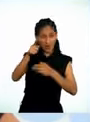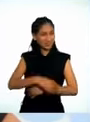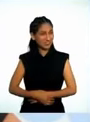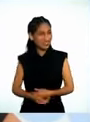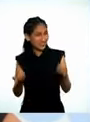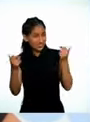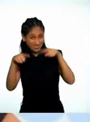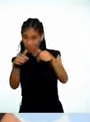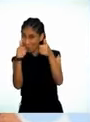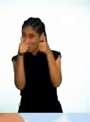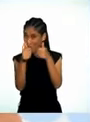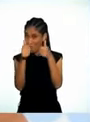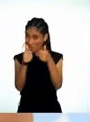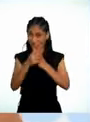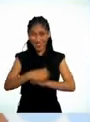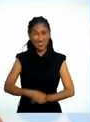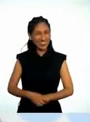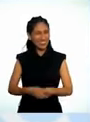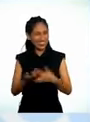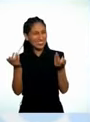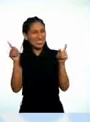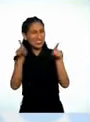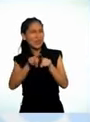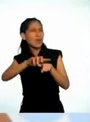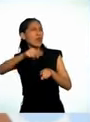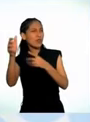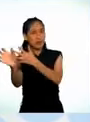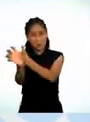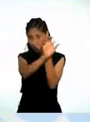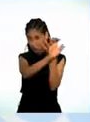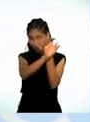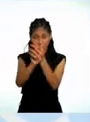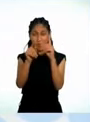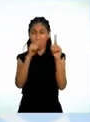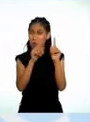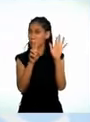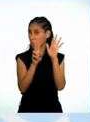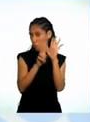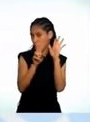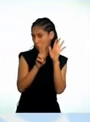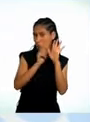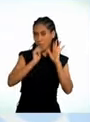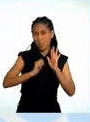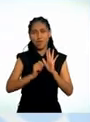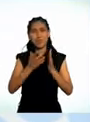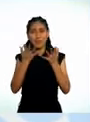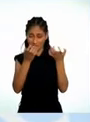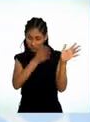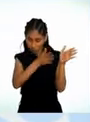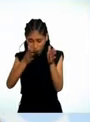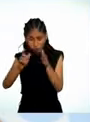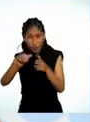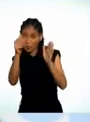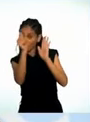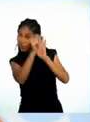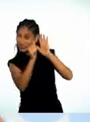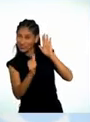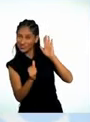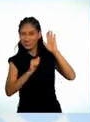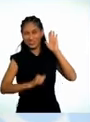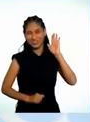distintes bueno tenemos otra videollamada es un voluntario que quiere ayudarnos a organizar el siguiente gráfico